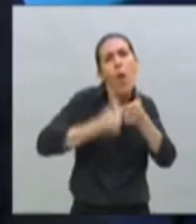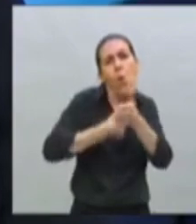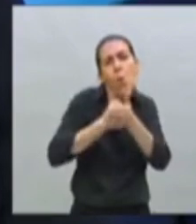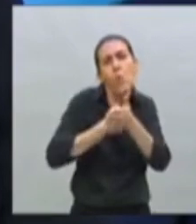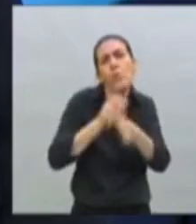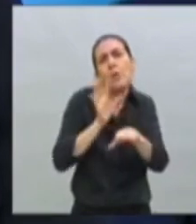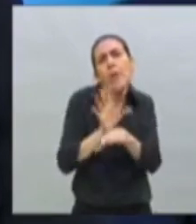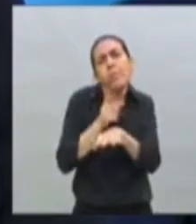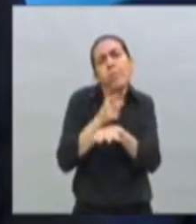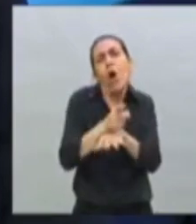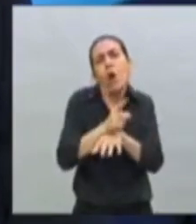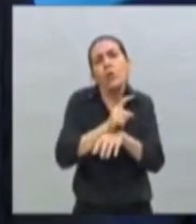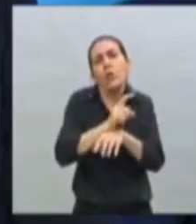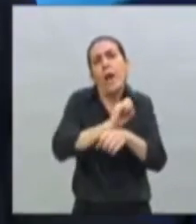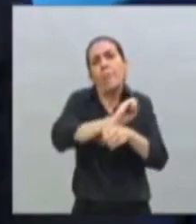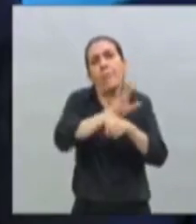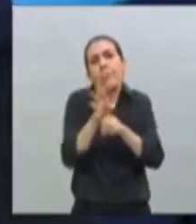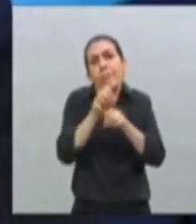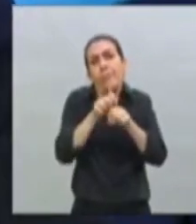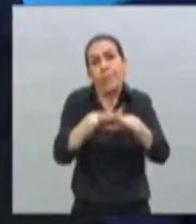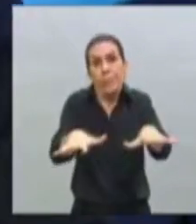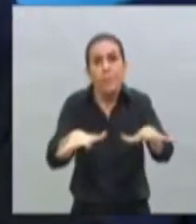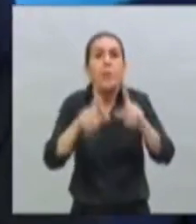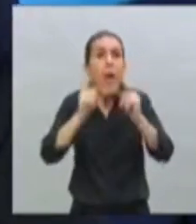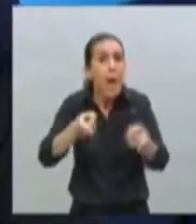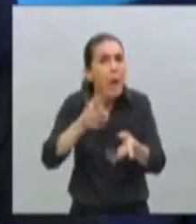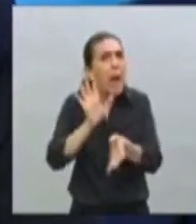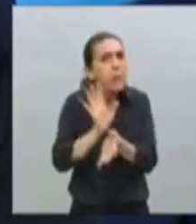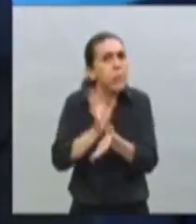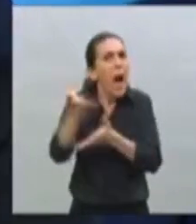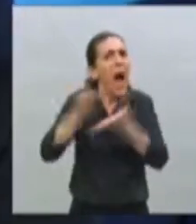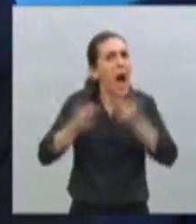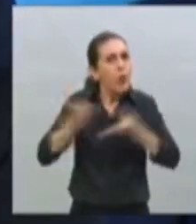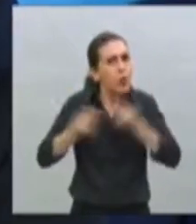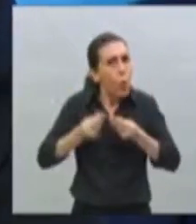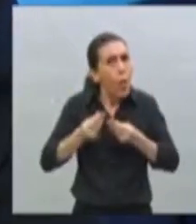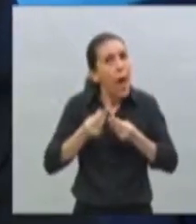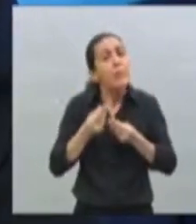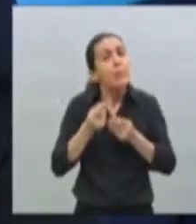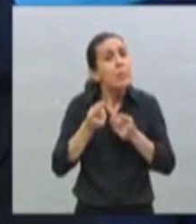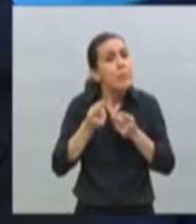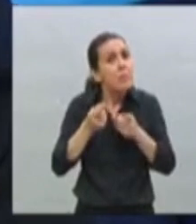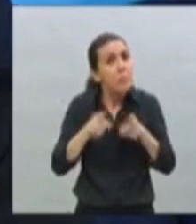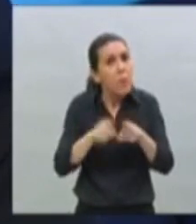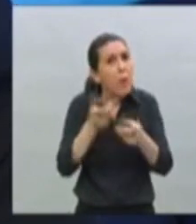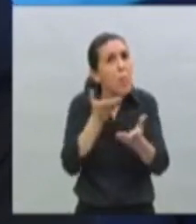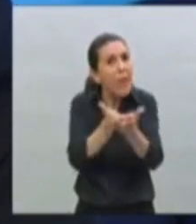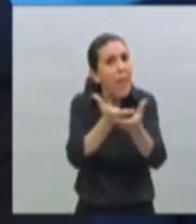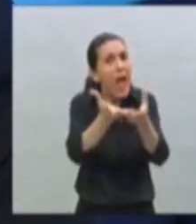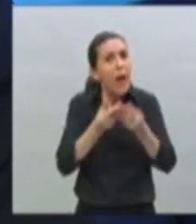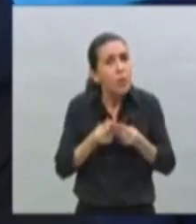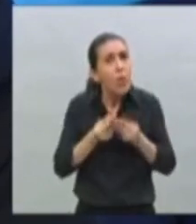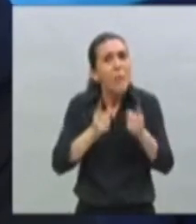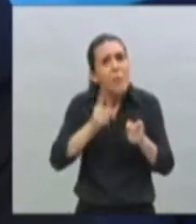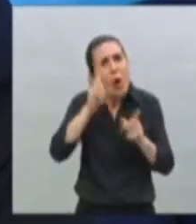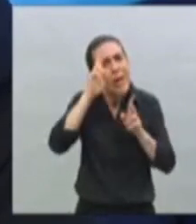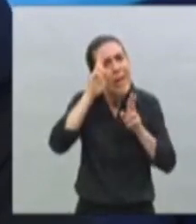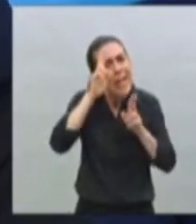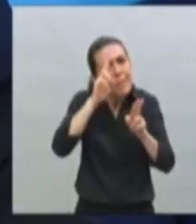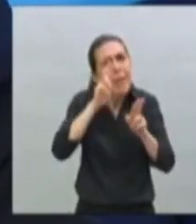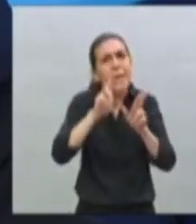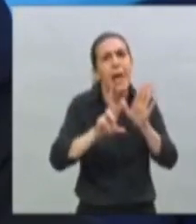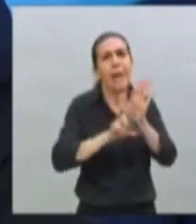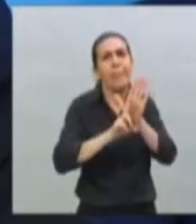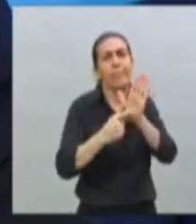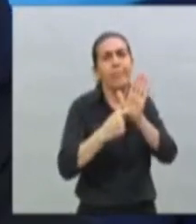que soportamos. Y han colaborado mucho del modo que le pedimos que colaboren, respetando las reglas sanitarias que